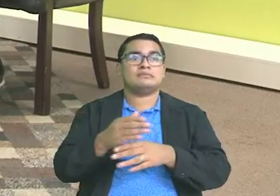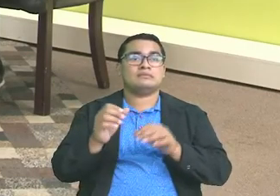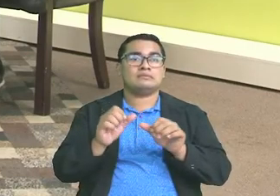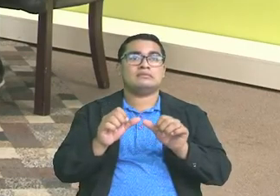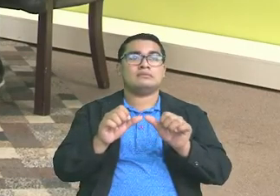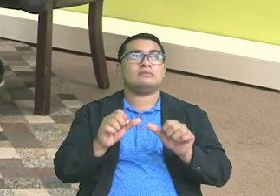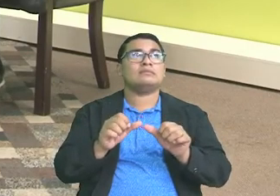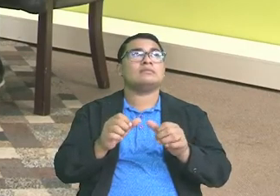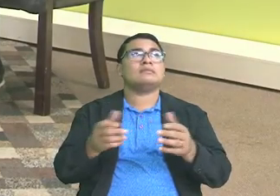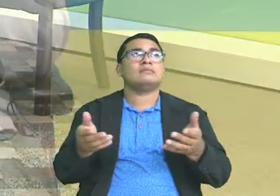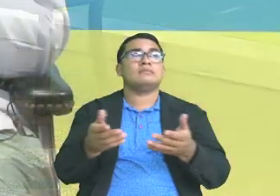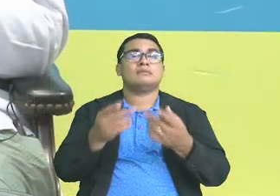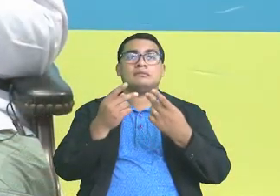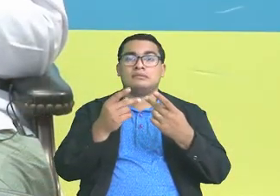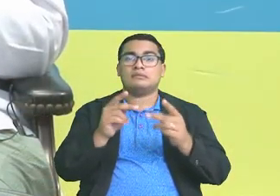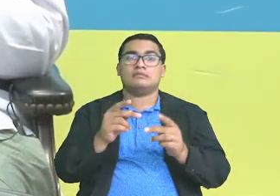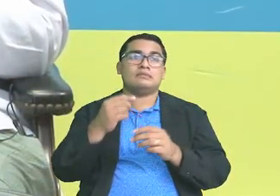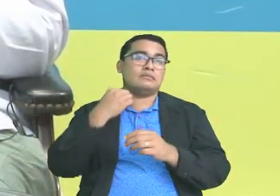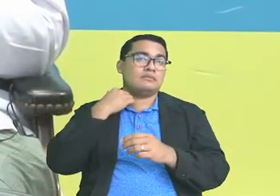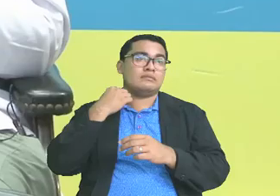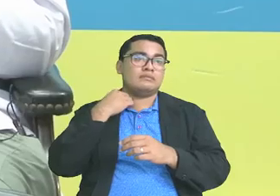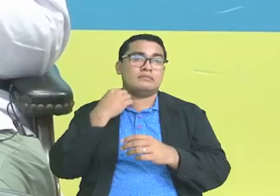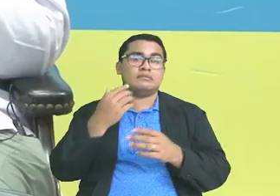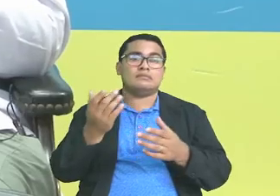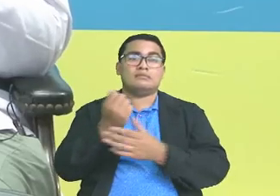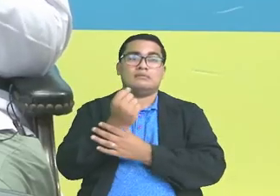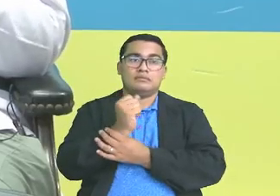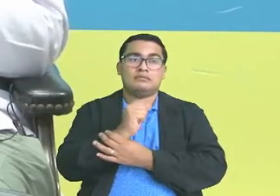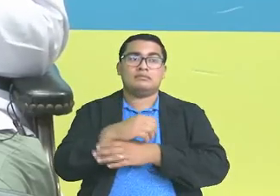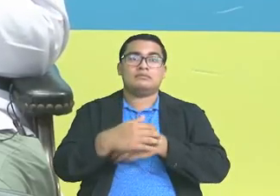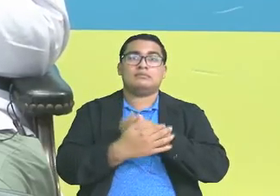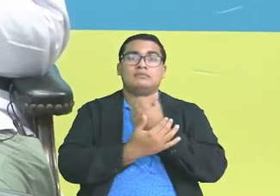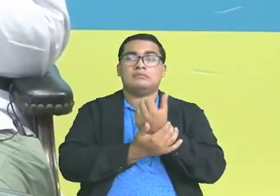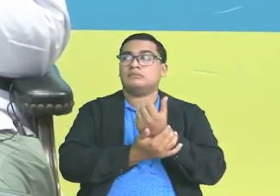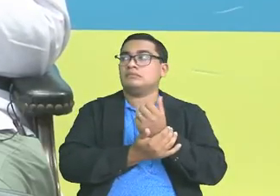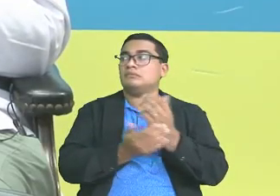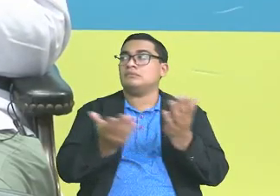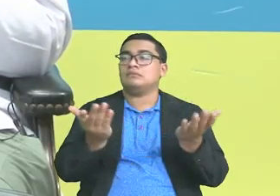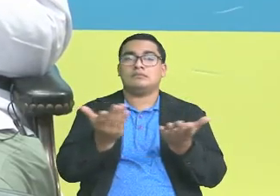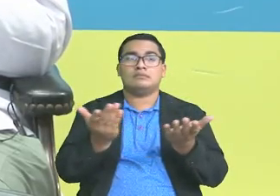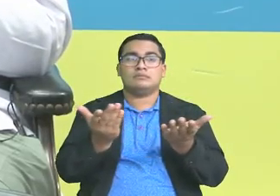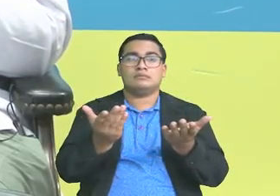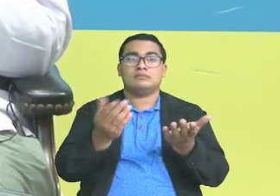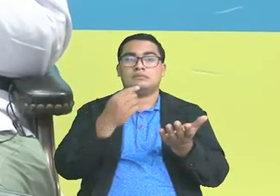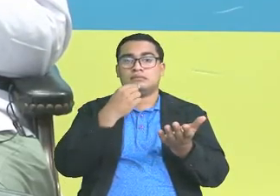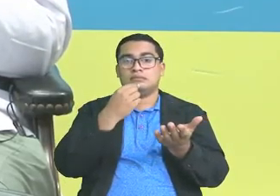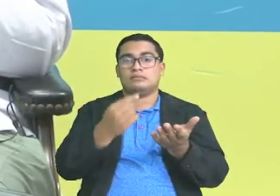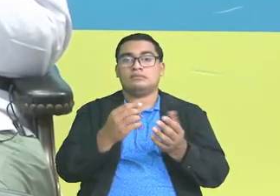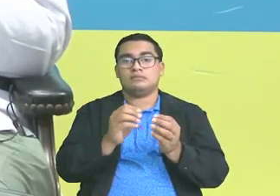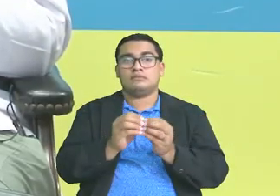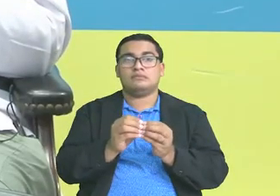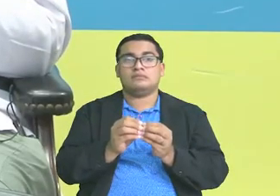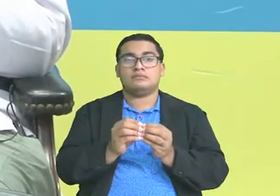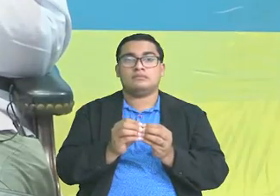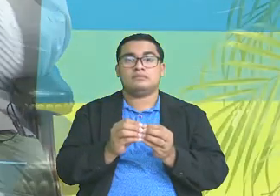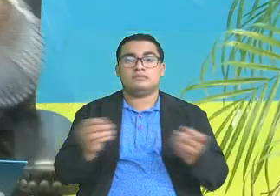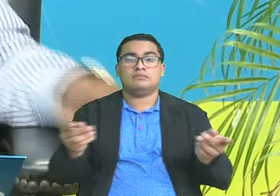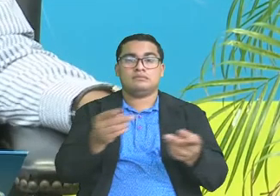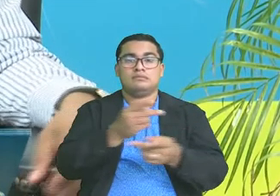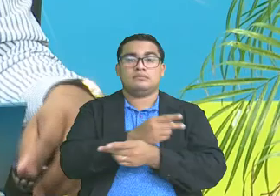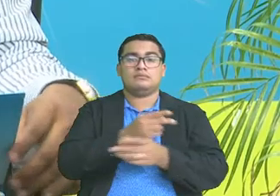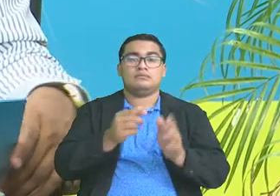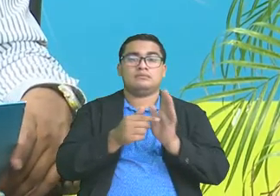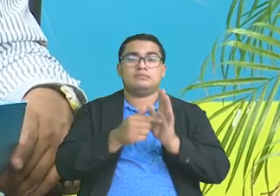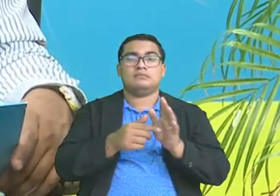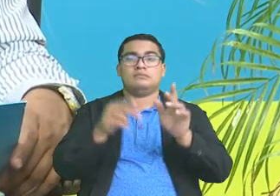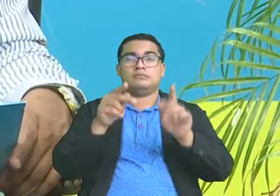frecuencia, ¿no? Pero siempre continuar la rehabilitación es importante para su independencia funcional. Peor sería cuando el paciente queda